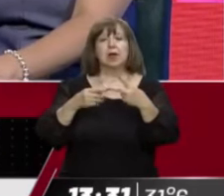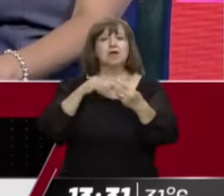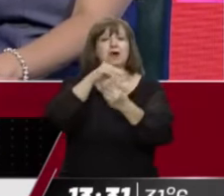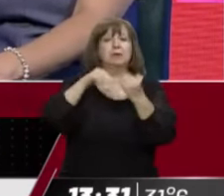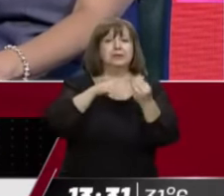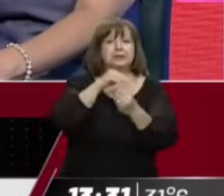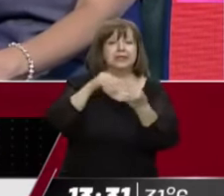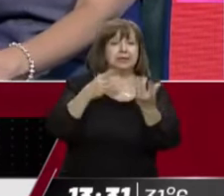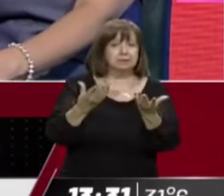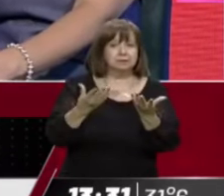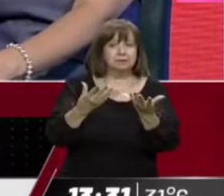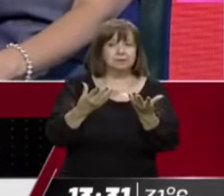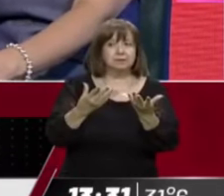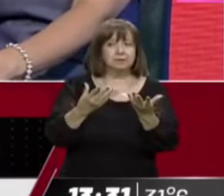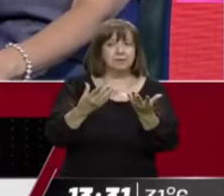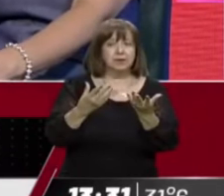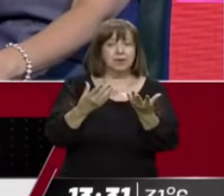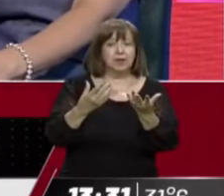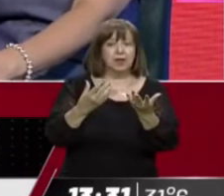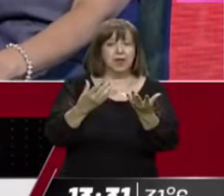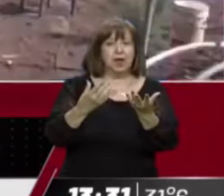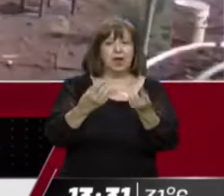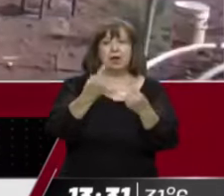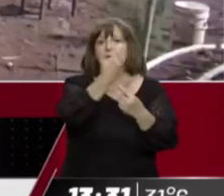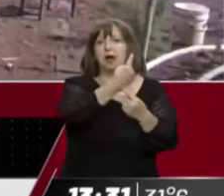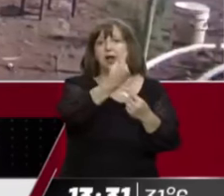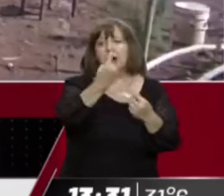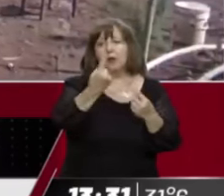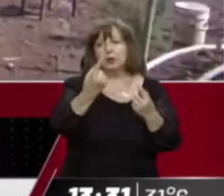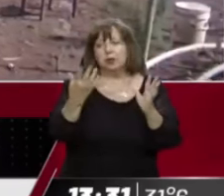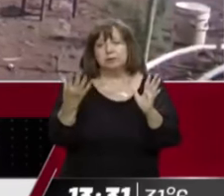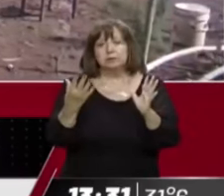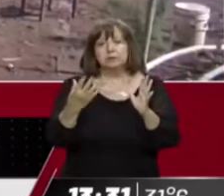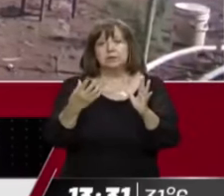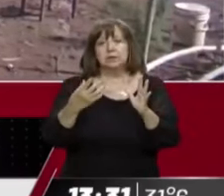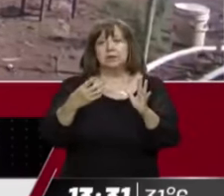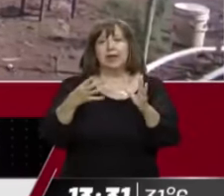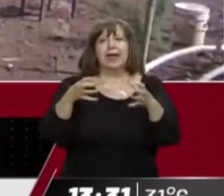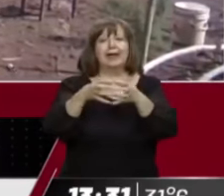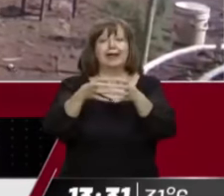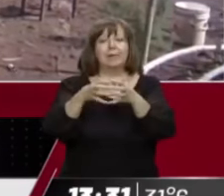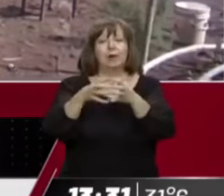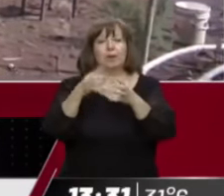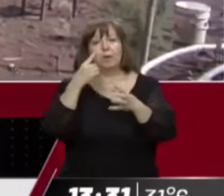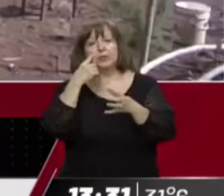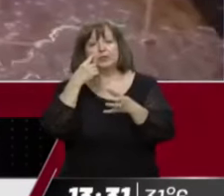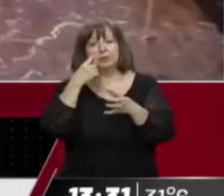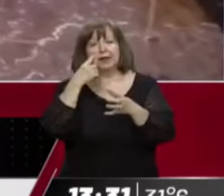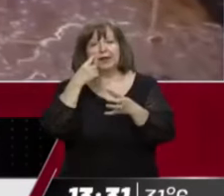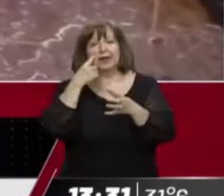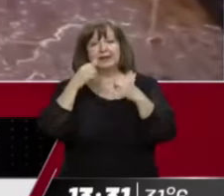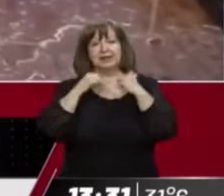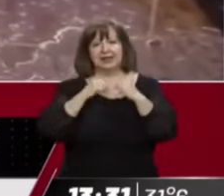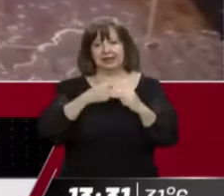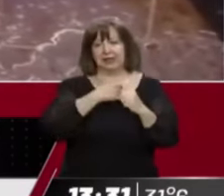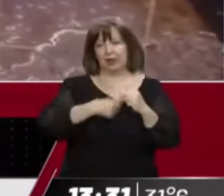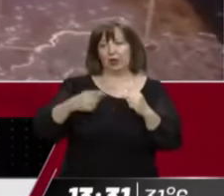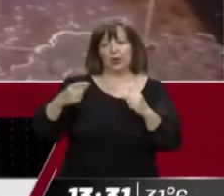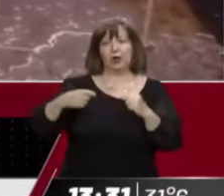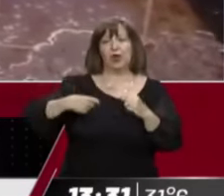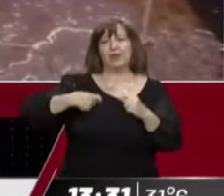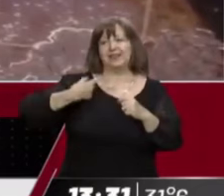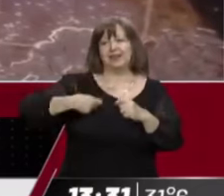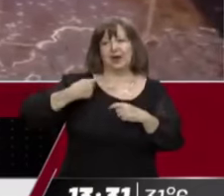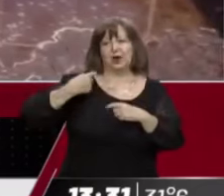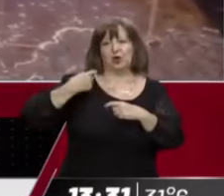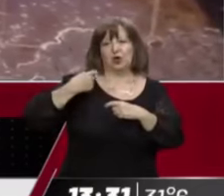familias te decía que cada familia tiene una realidad distinta está el equipo de Desarrollo Social del municipio de la Secretaría de Gobierno afectado